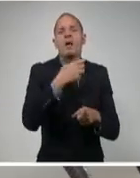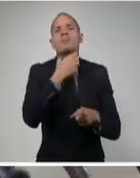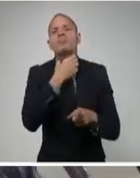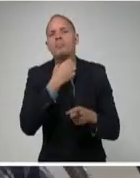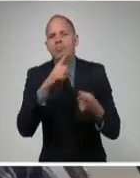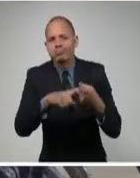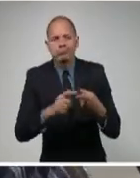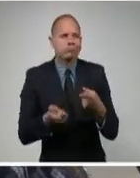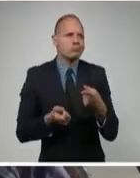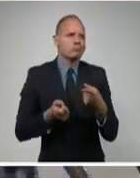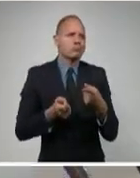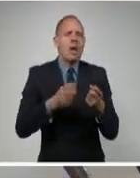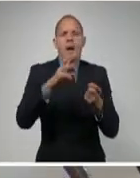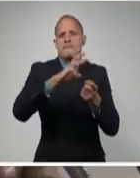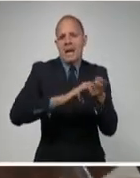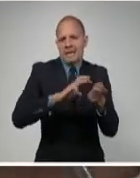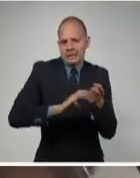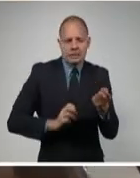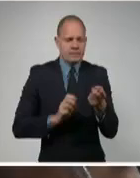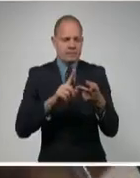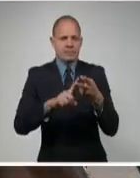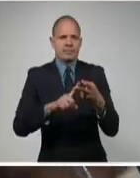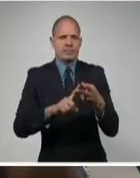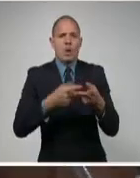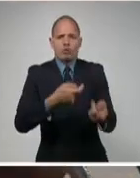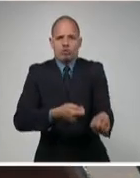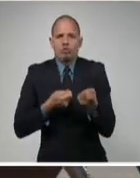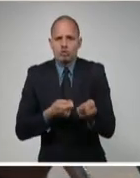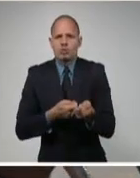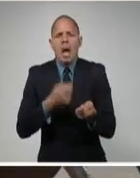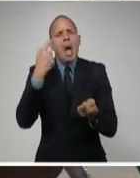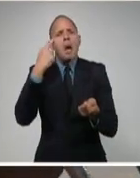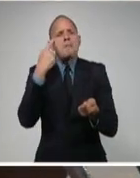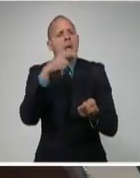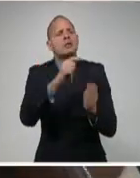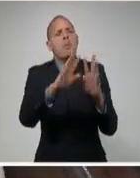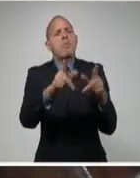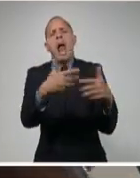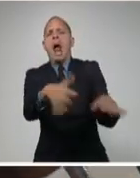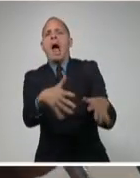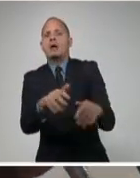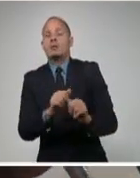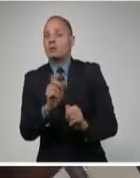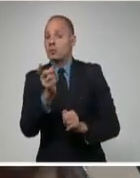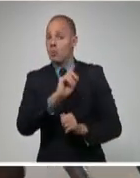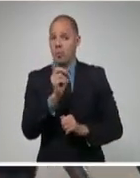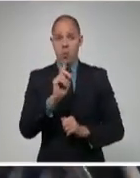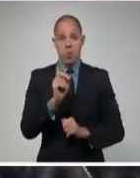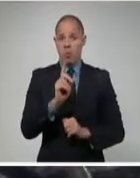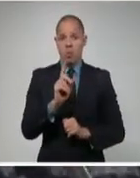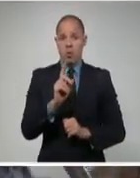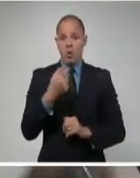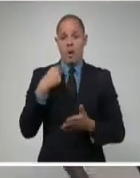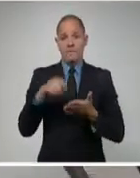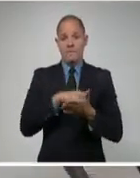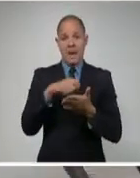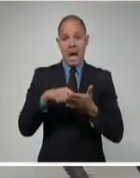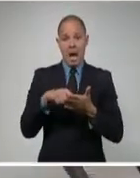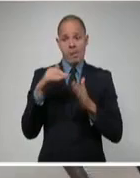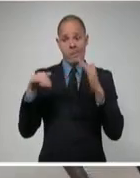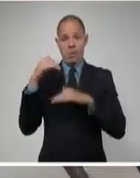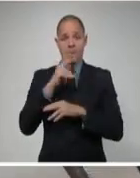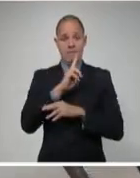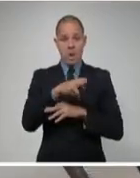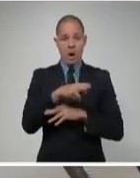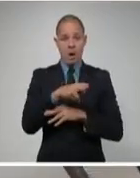planificarlo. Es decir, que no es alivio albedrío que el productor diga, no, yo no quiero producir eso, a mí lo que me